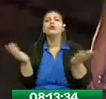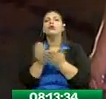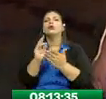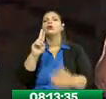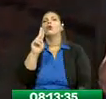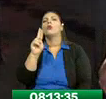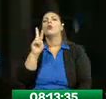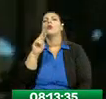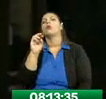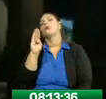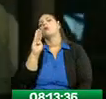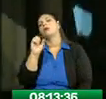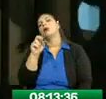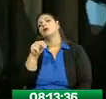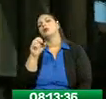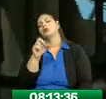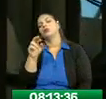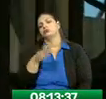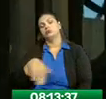varios hematomas.